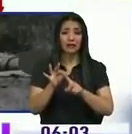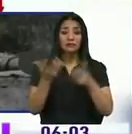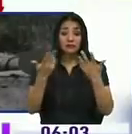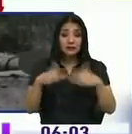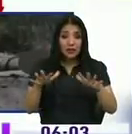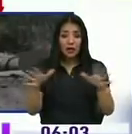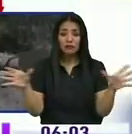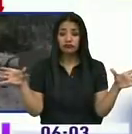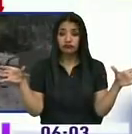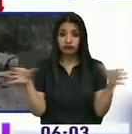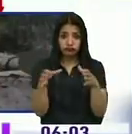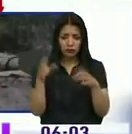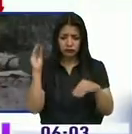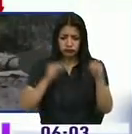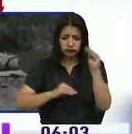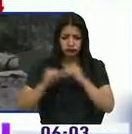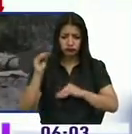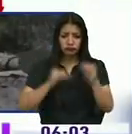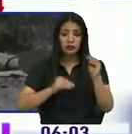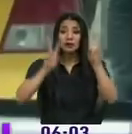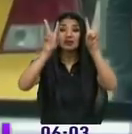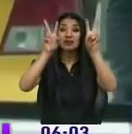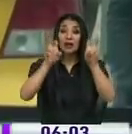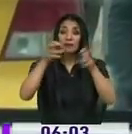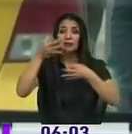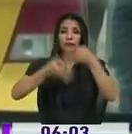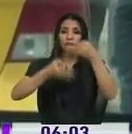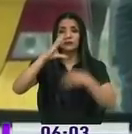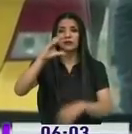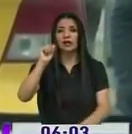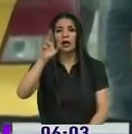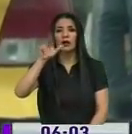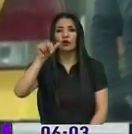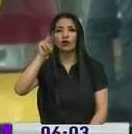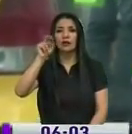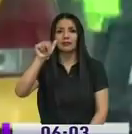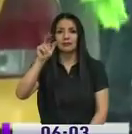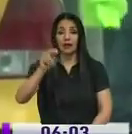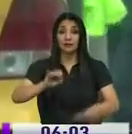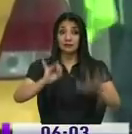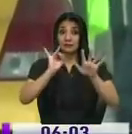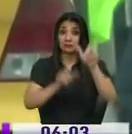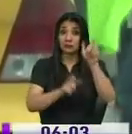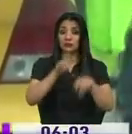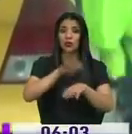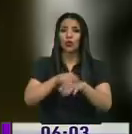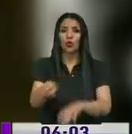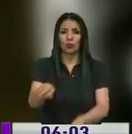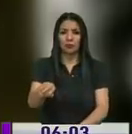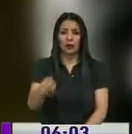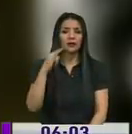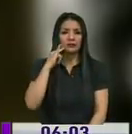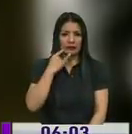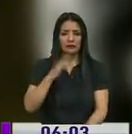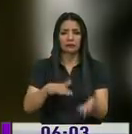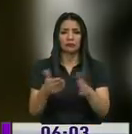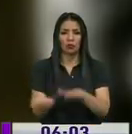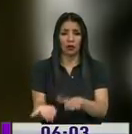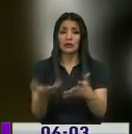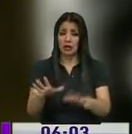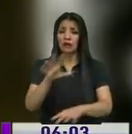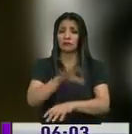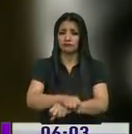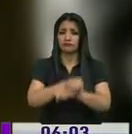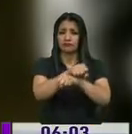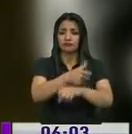armar el rompecabezas del caso carolina siete sospechosos de estar involucrados con la muerte de la menor están detenidos y a órdenes de las